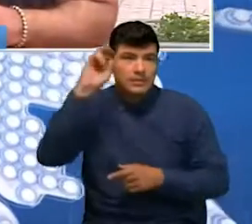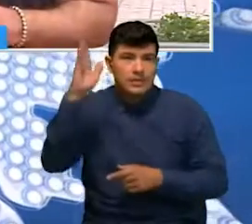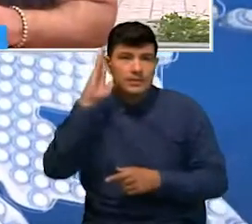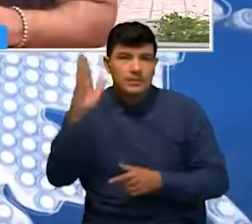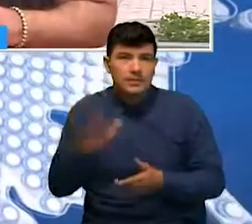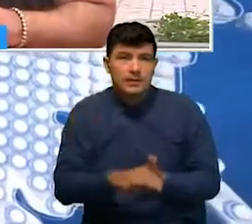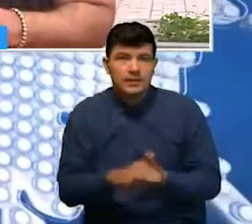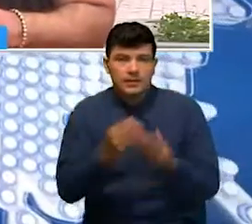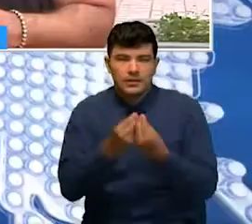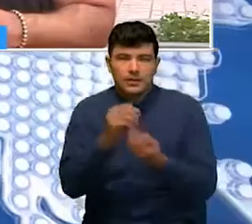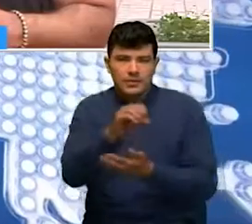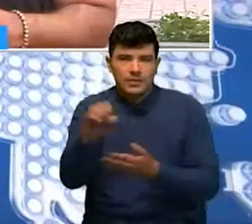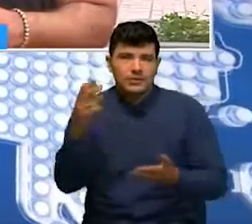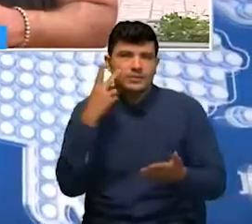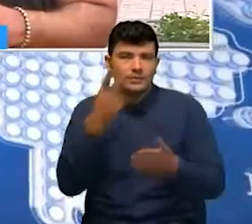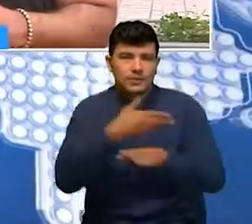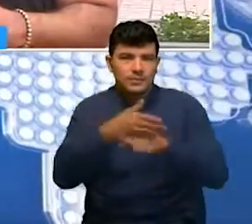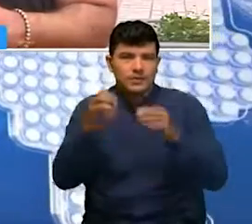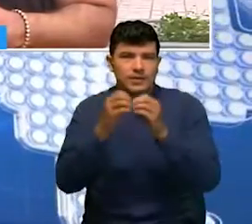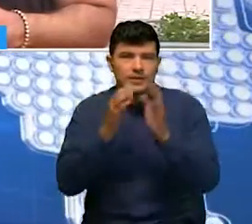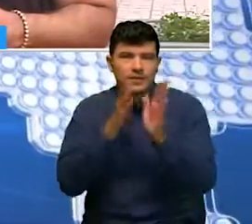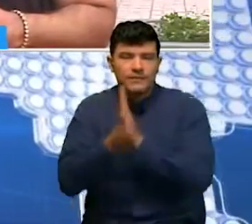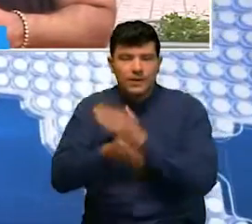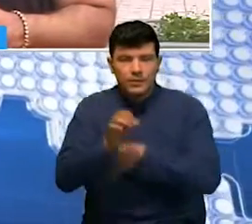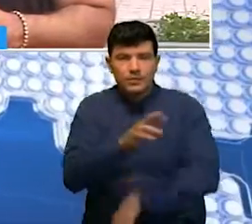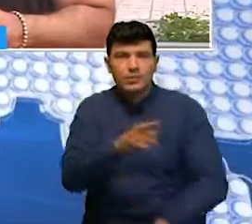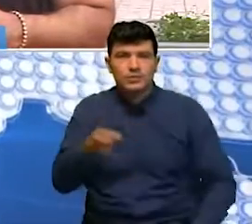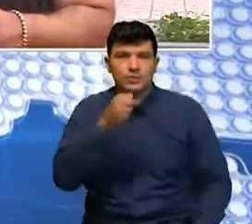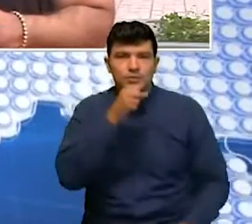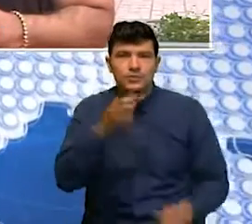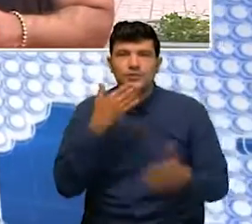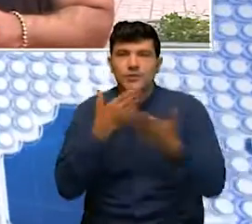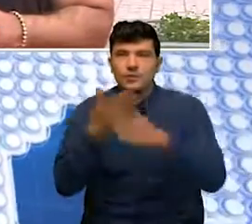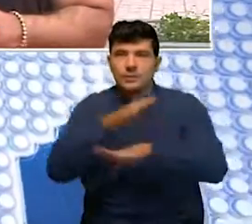Santander. Compañeros, hasta aquí toda la información. Sigan ustedes con más Oriente Noticias. Muy buenas tardes.